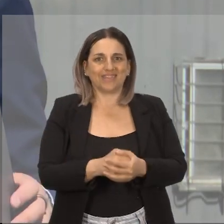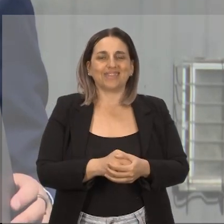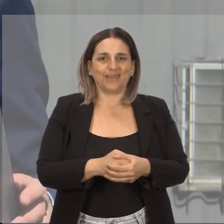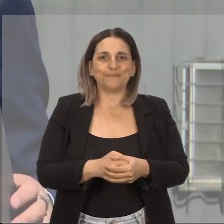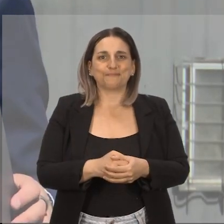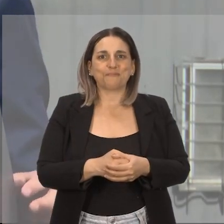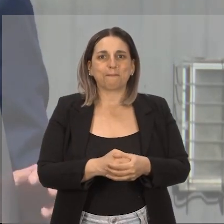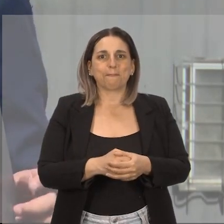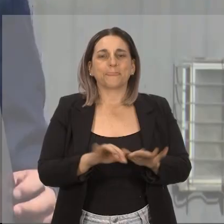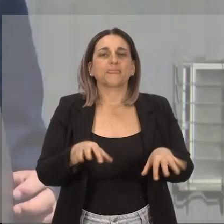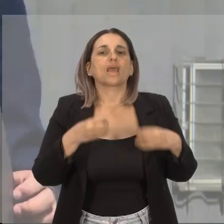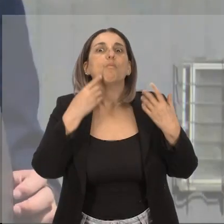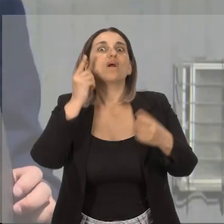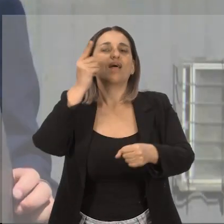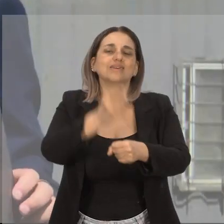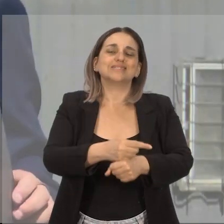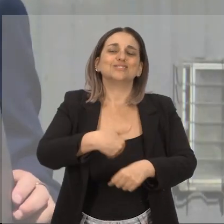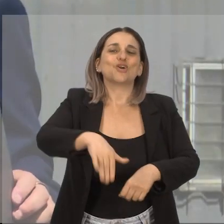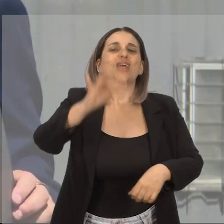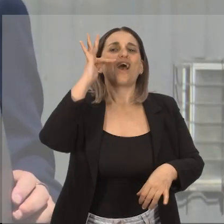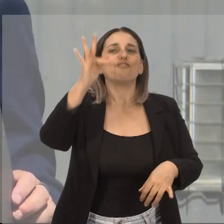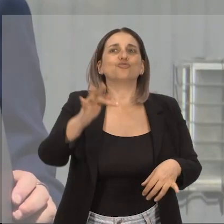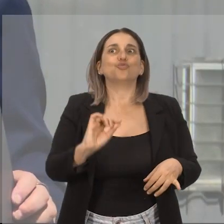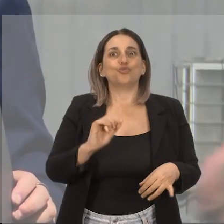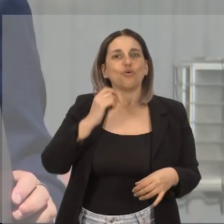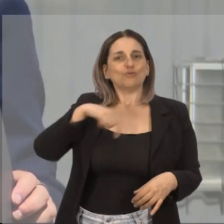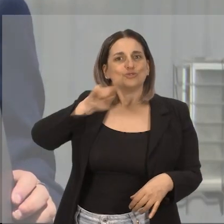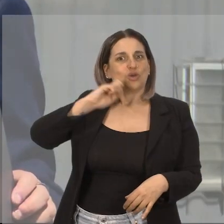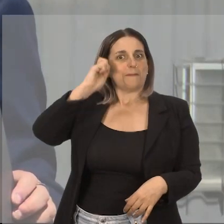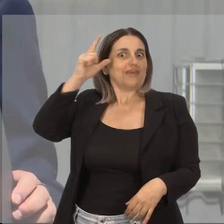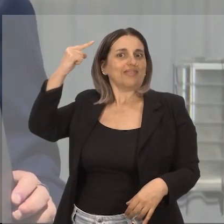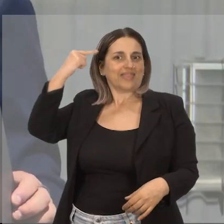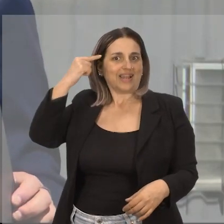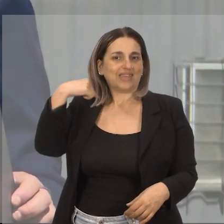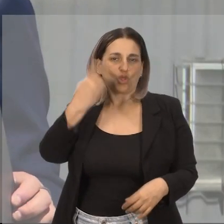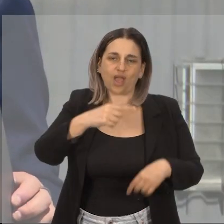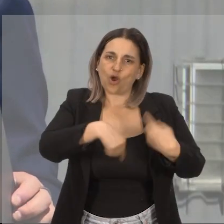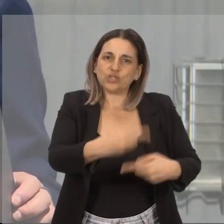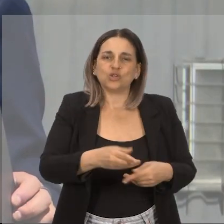mucha suerte, buenas decisiones, mucho intelecto,